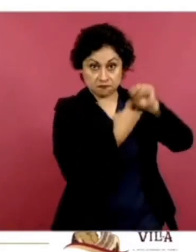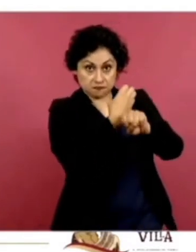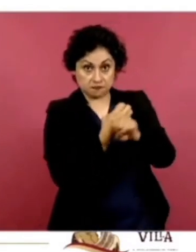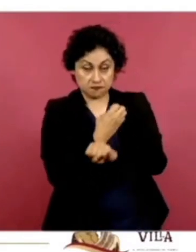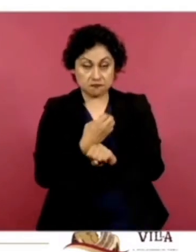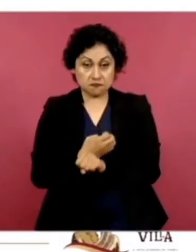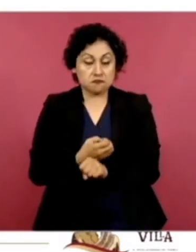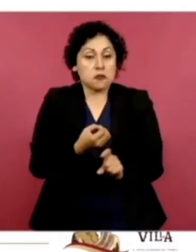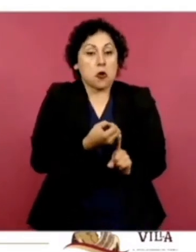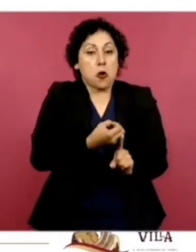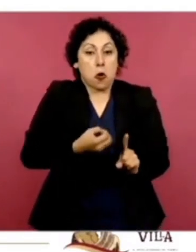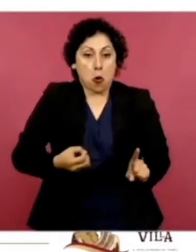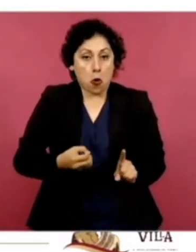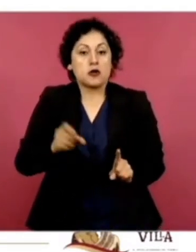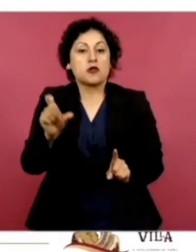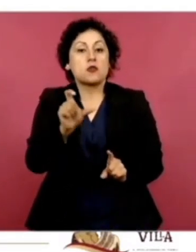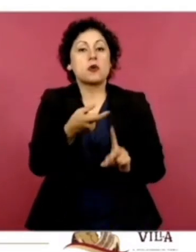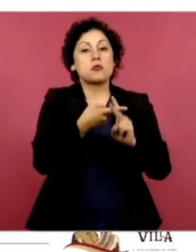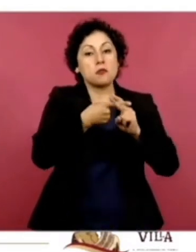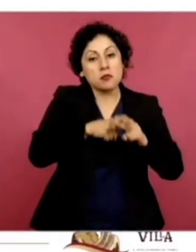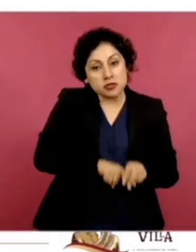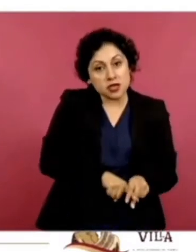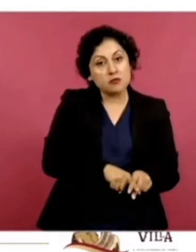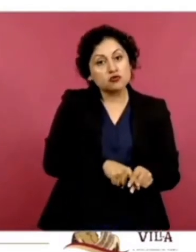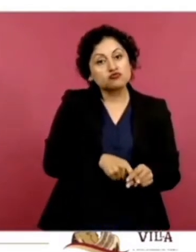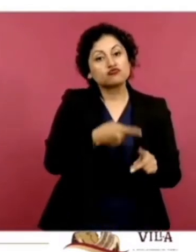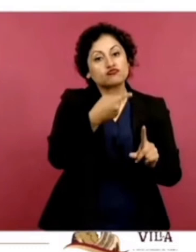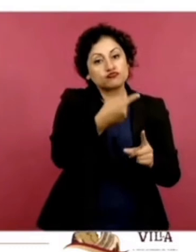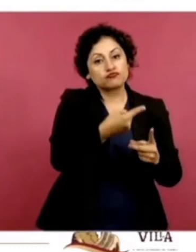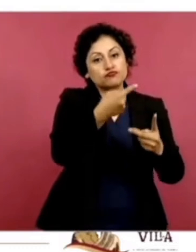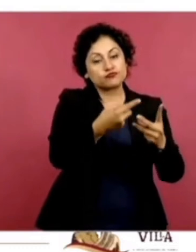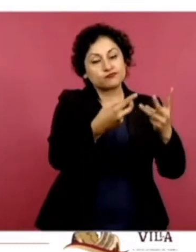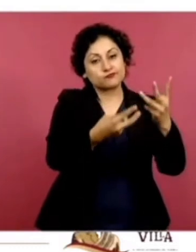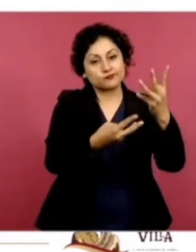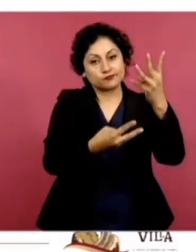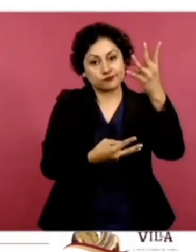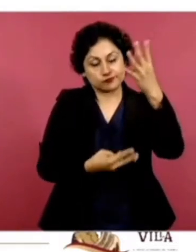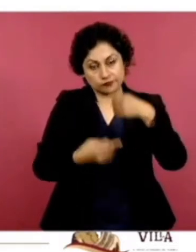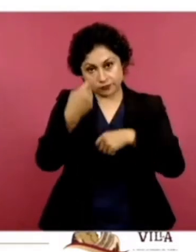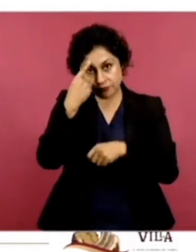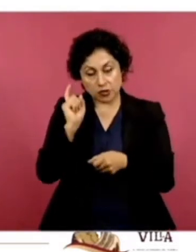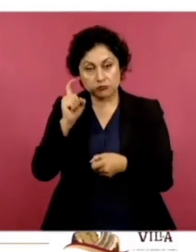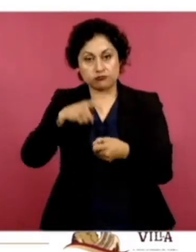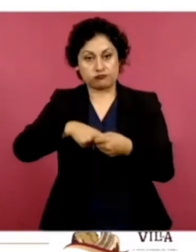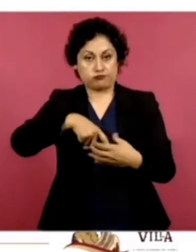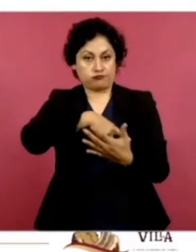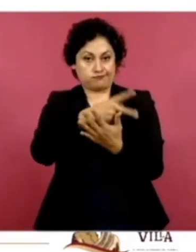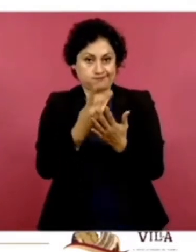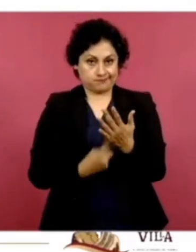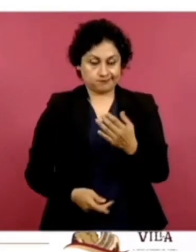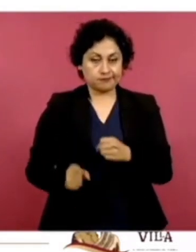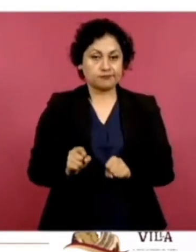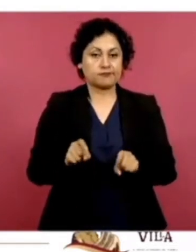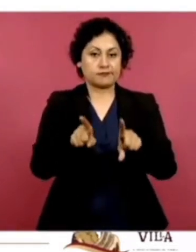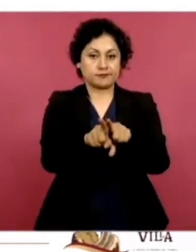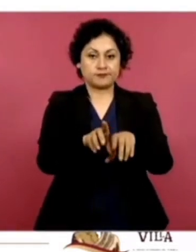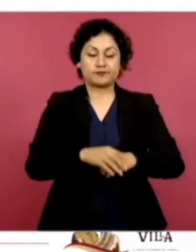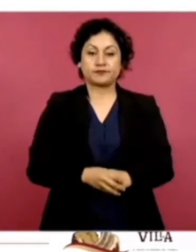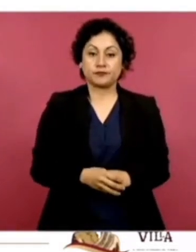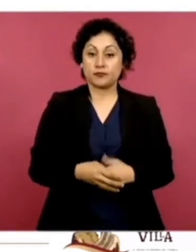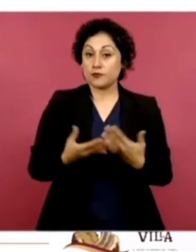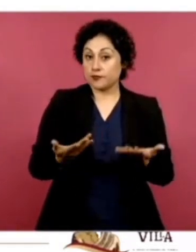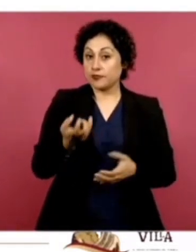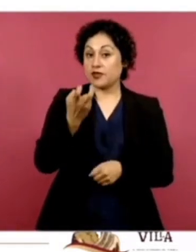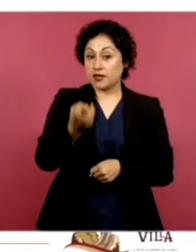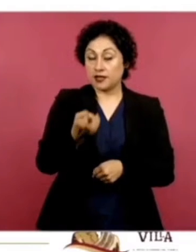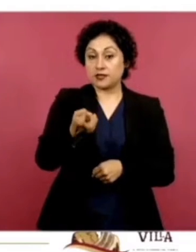como fueron cada uno de los gobiernos de los estados incorporándose a este proceso. Y ahí es en donde vamos a operar